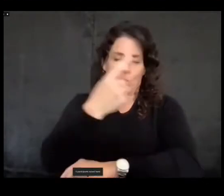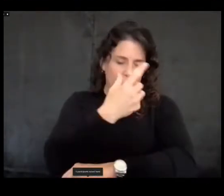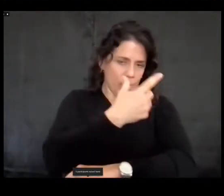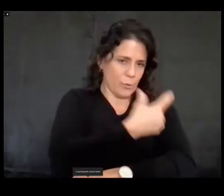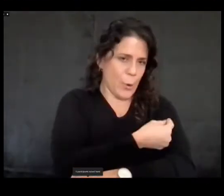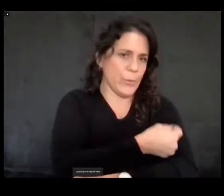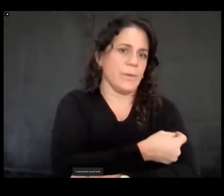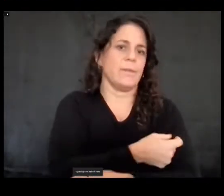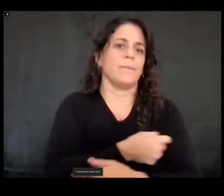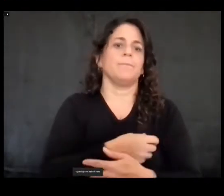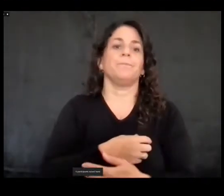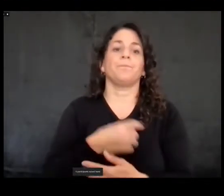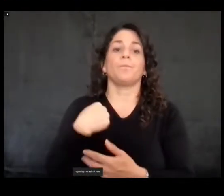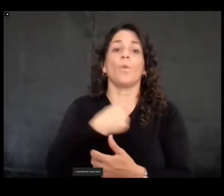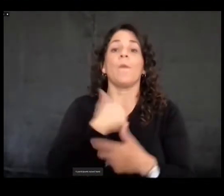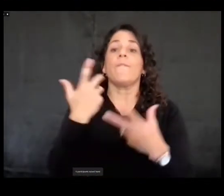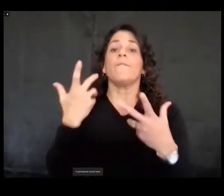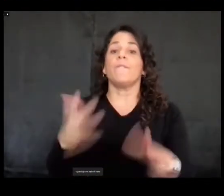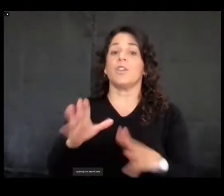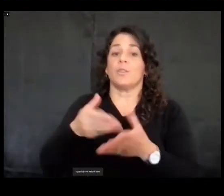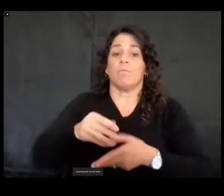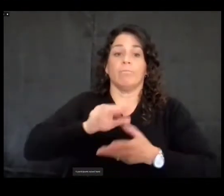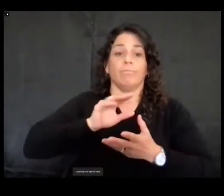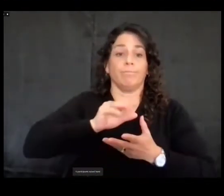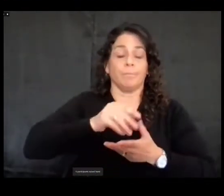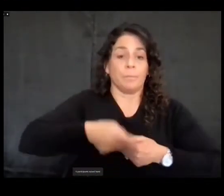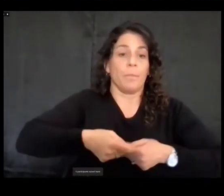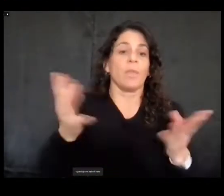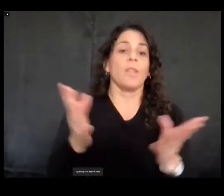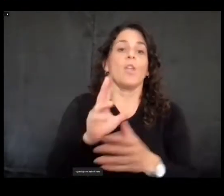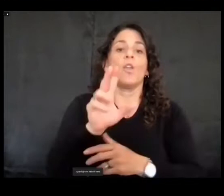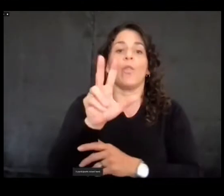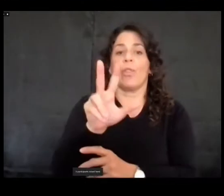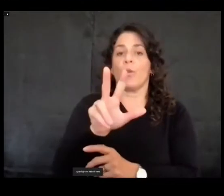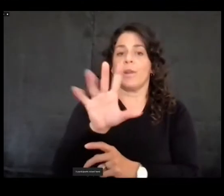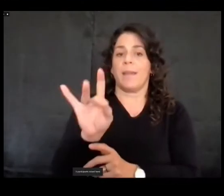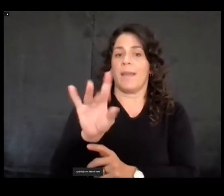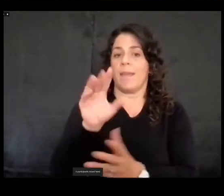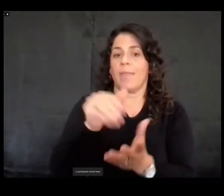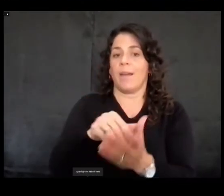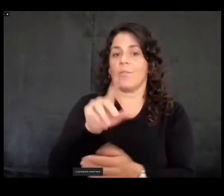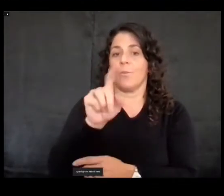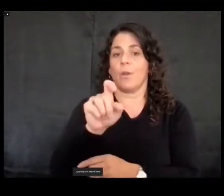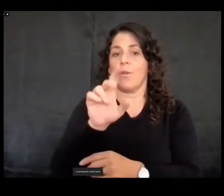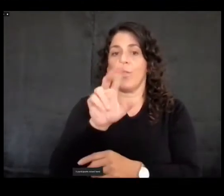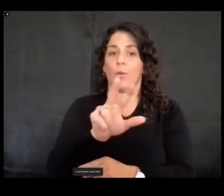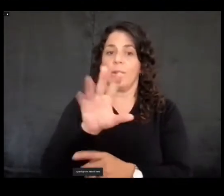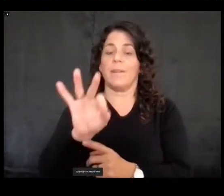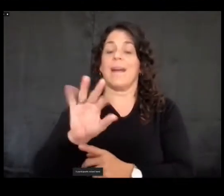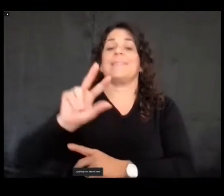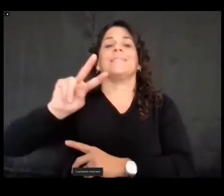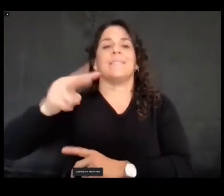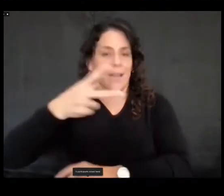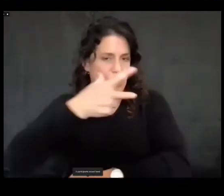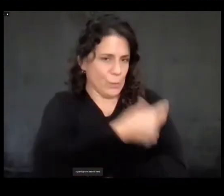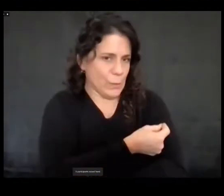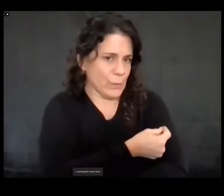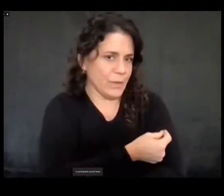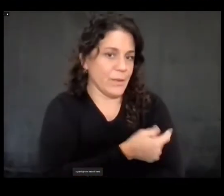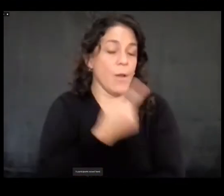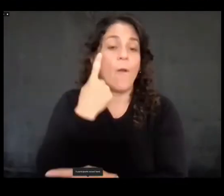dosis y hemos dado 38 mil 639 segundas dosis